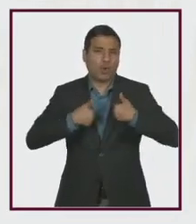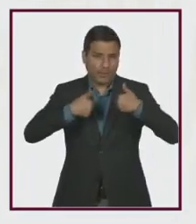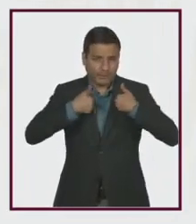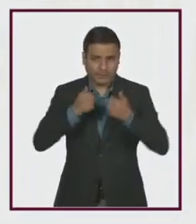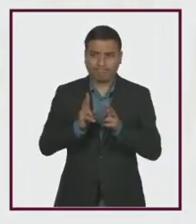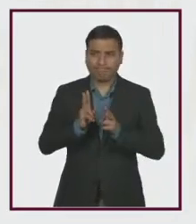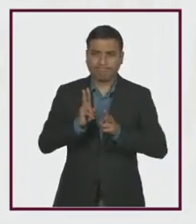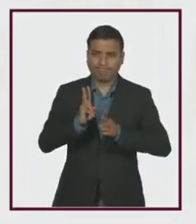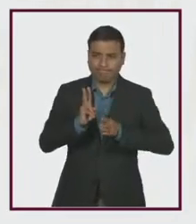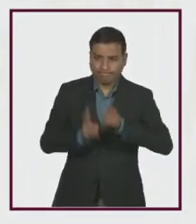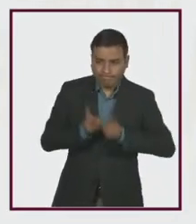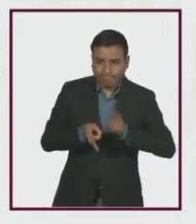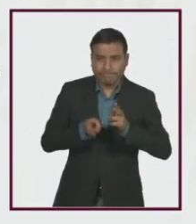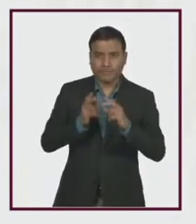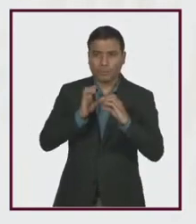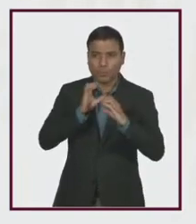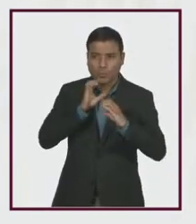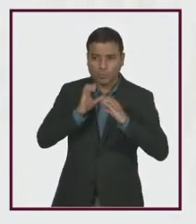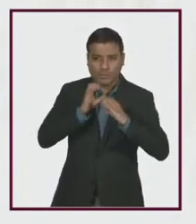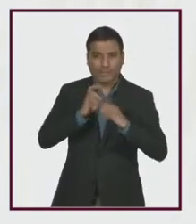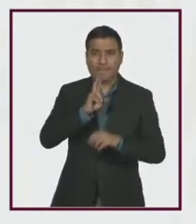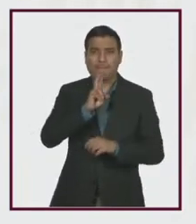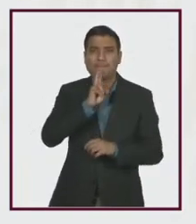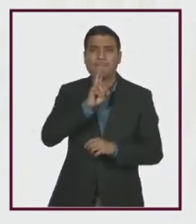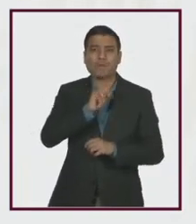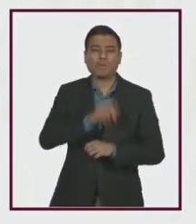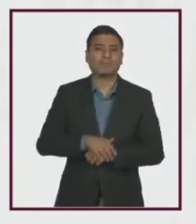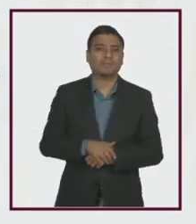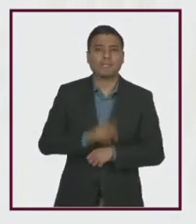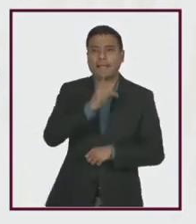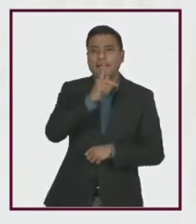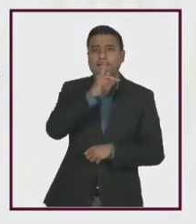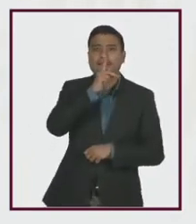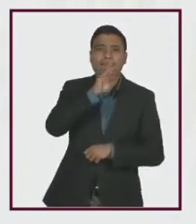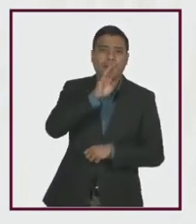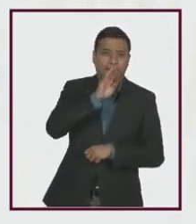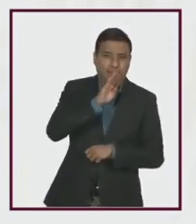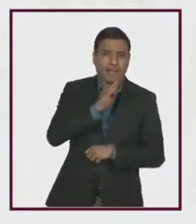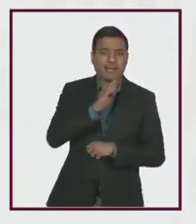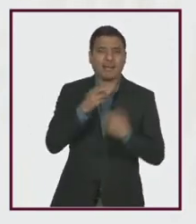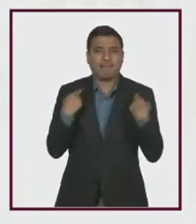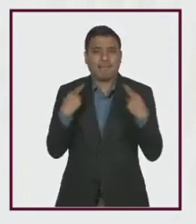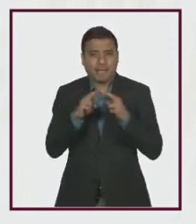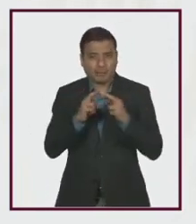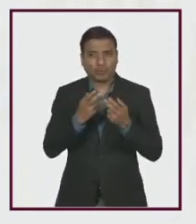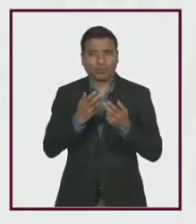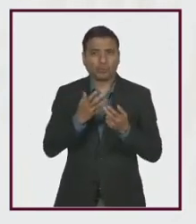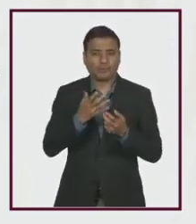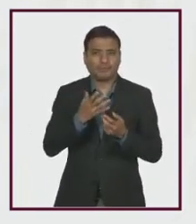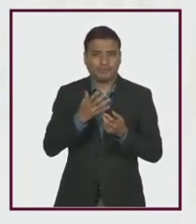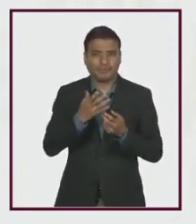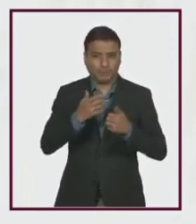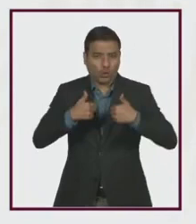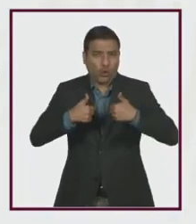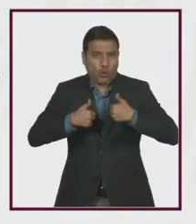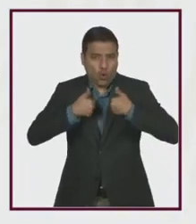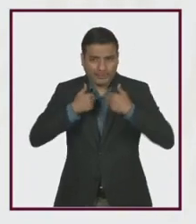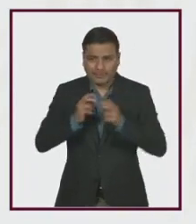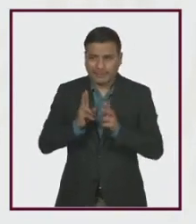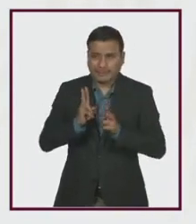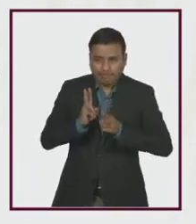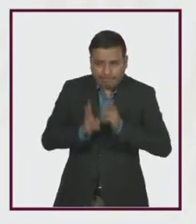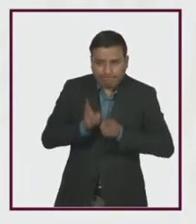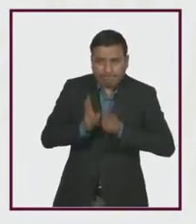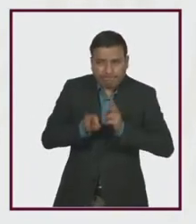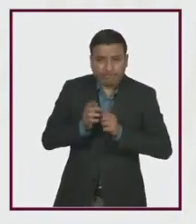la comunicación entre los padres, entre los hijos, entre los docentes, en las escuelas mejorando la comunicación de los docentes para con